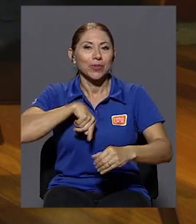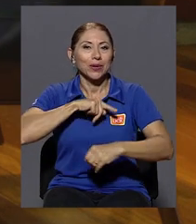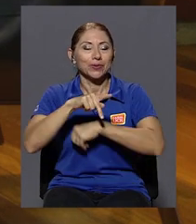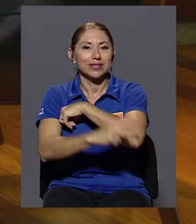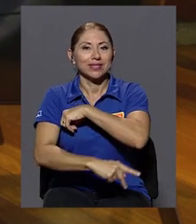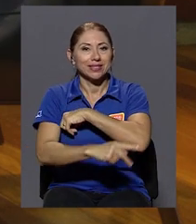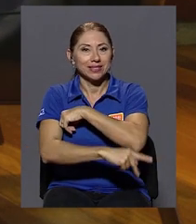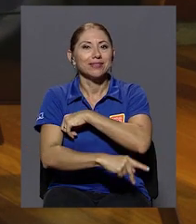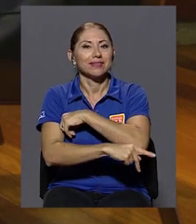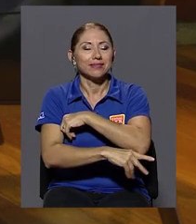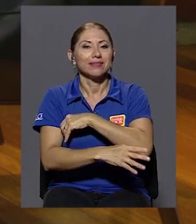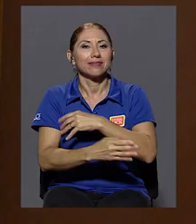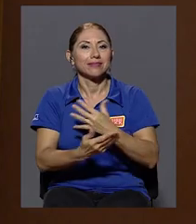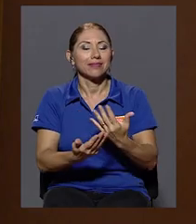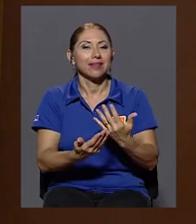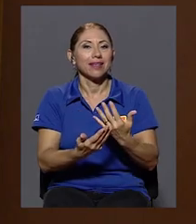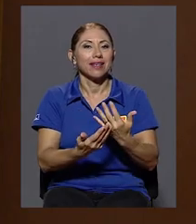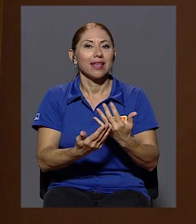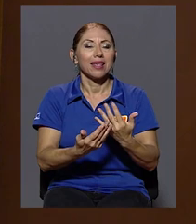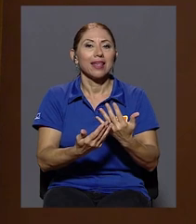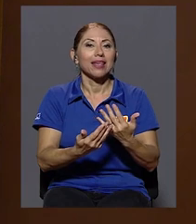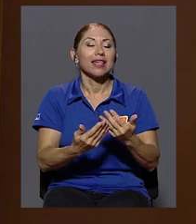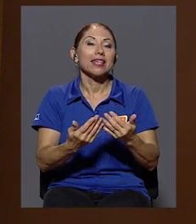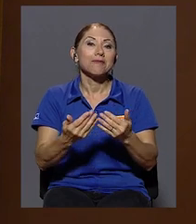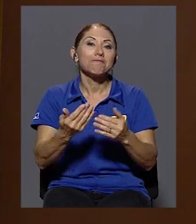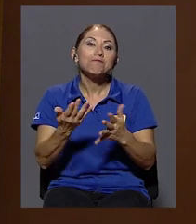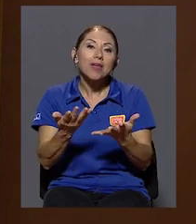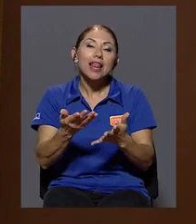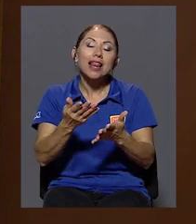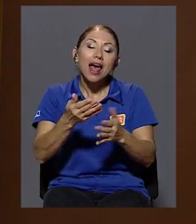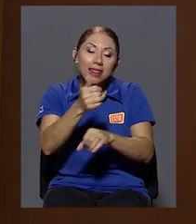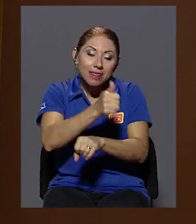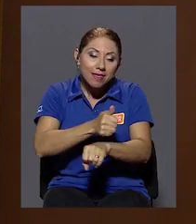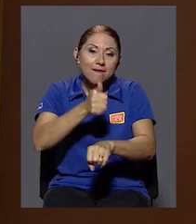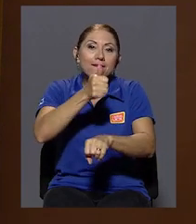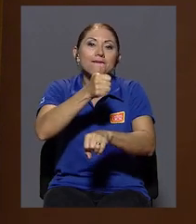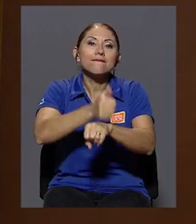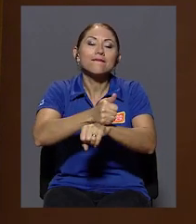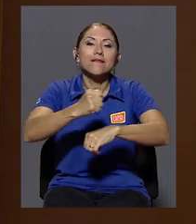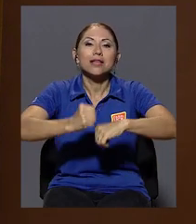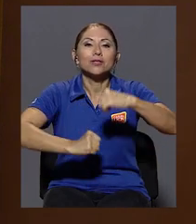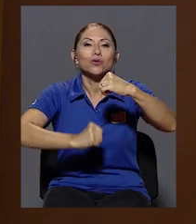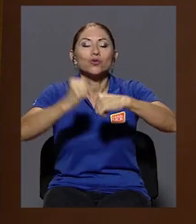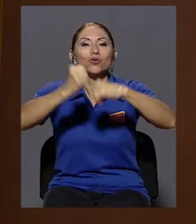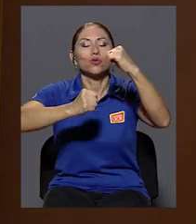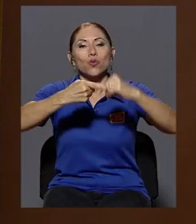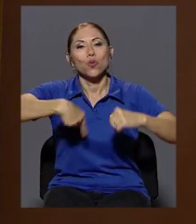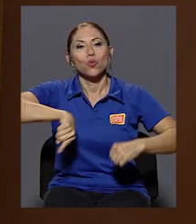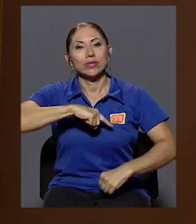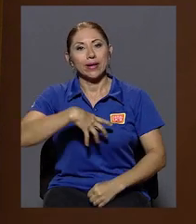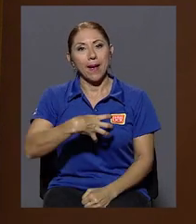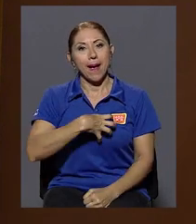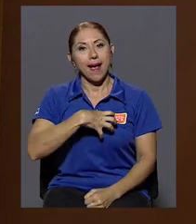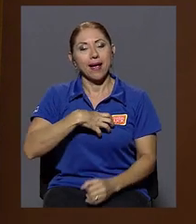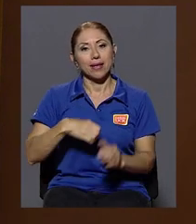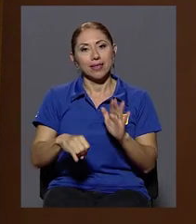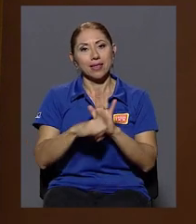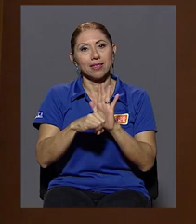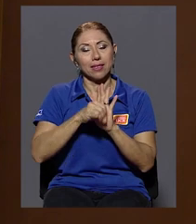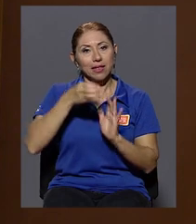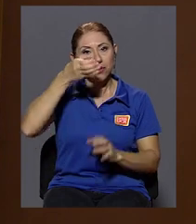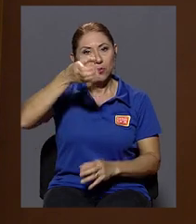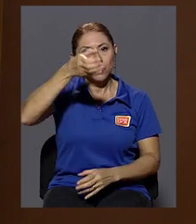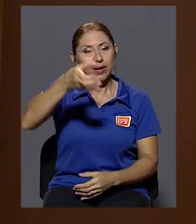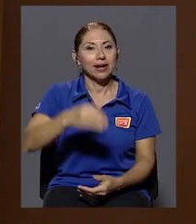nuestras naciones y en la definición, la estructuración de nuestra propia identidad